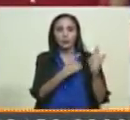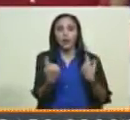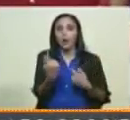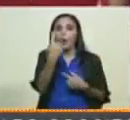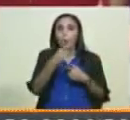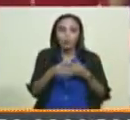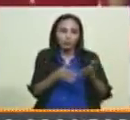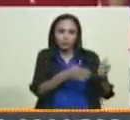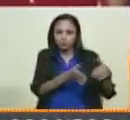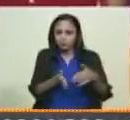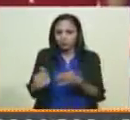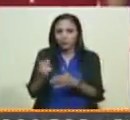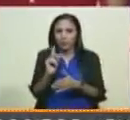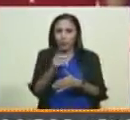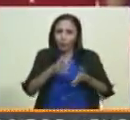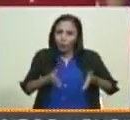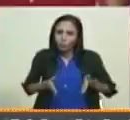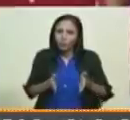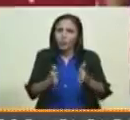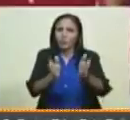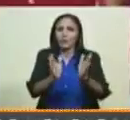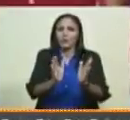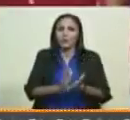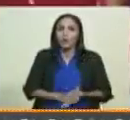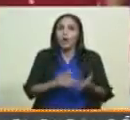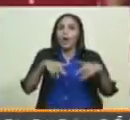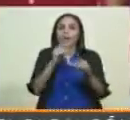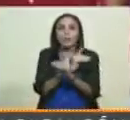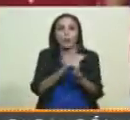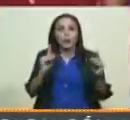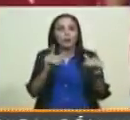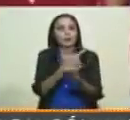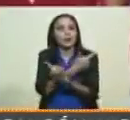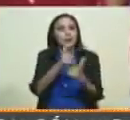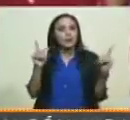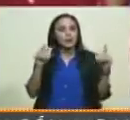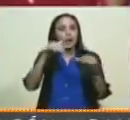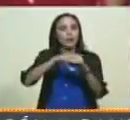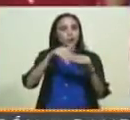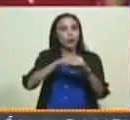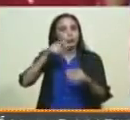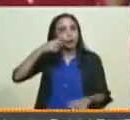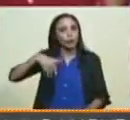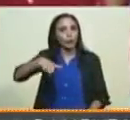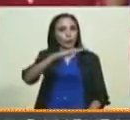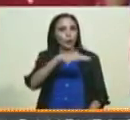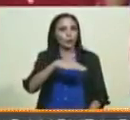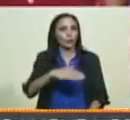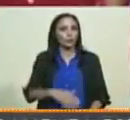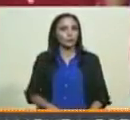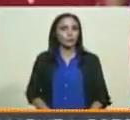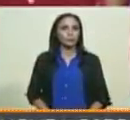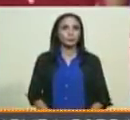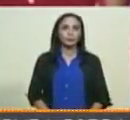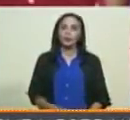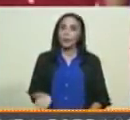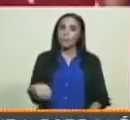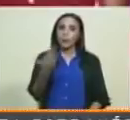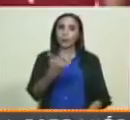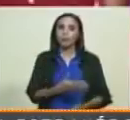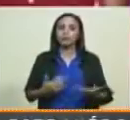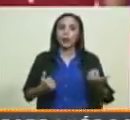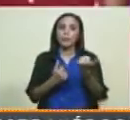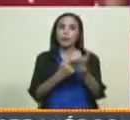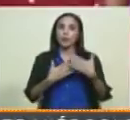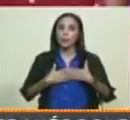camino, es la democracia, es la libertad, es el voto popular. Juventud, sal a votar,